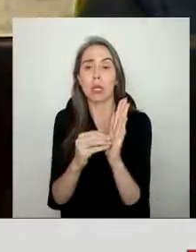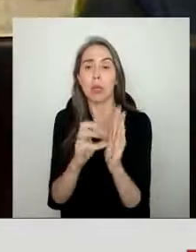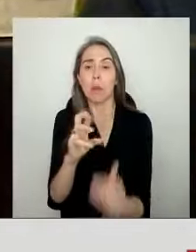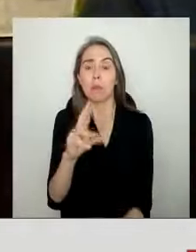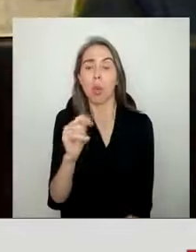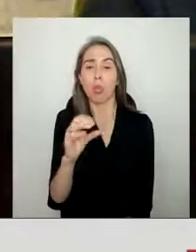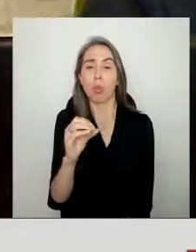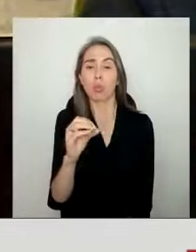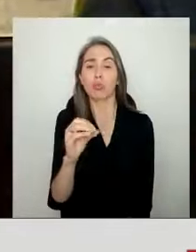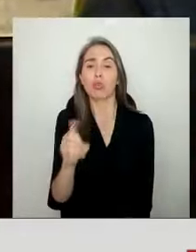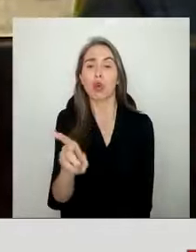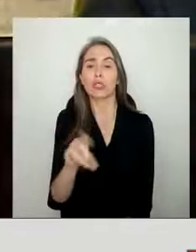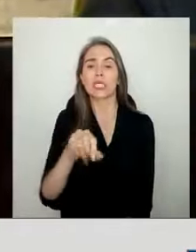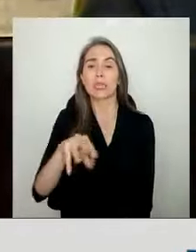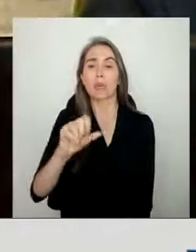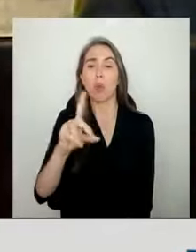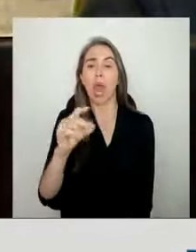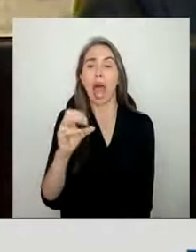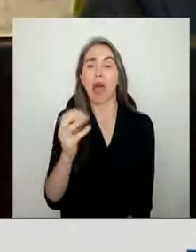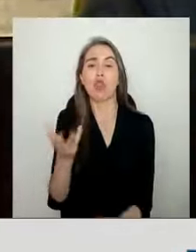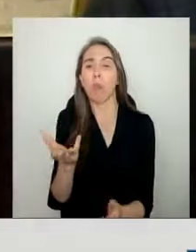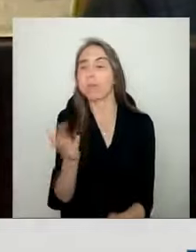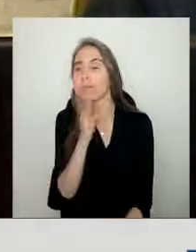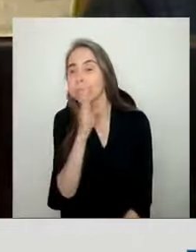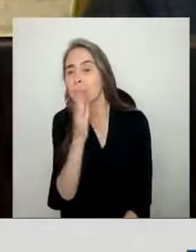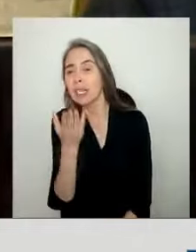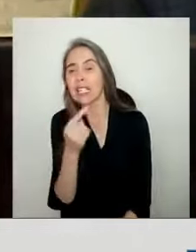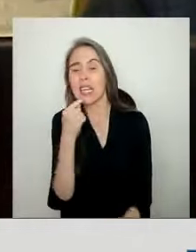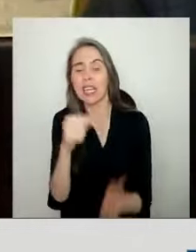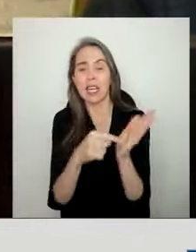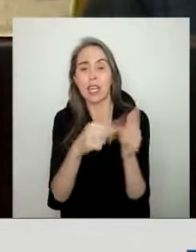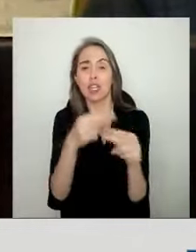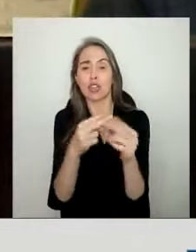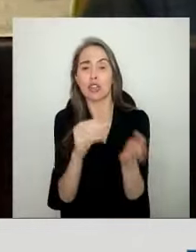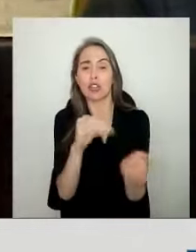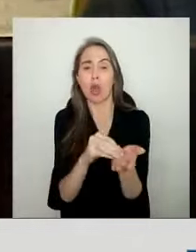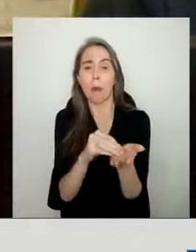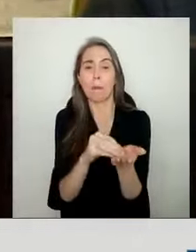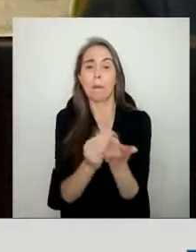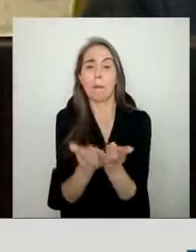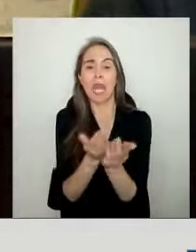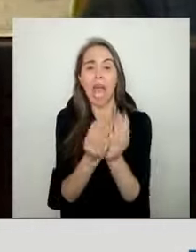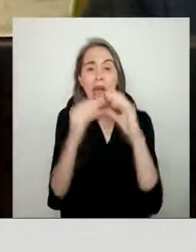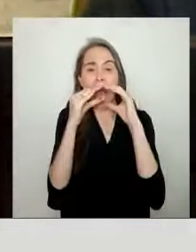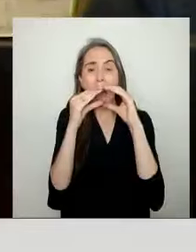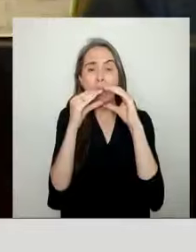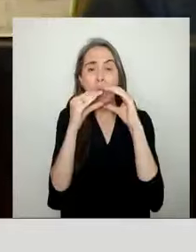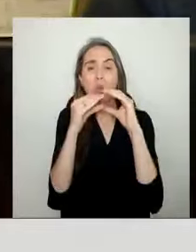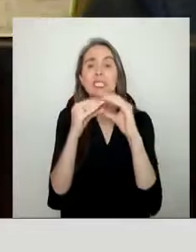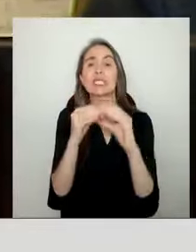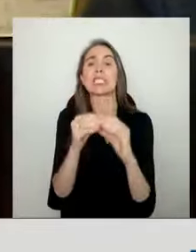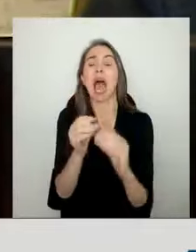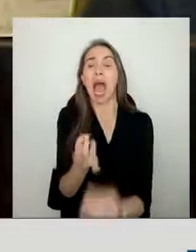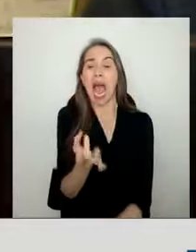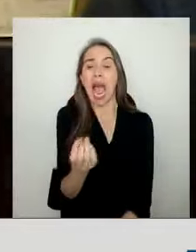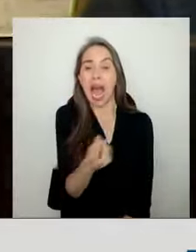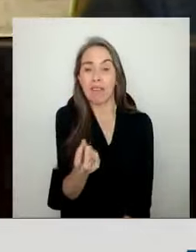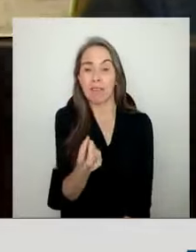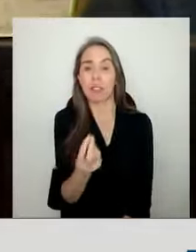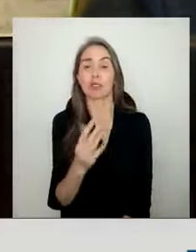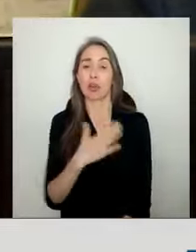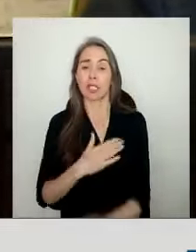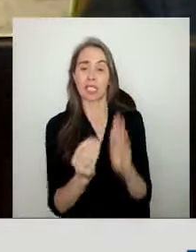simulado simulado de qué si dice que es una hamburguesa de garbanzo entonces creo que si bien la intención acá es informar bien el